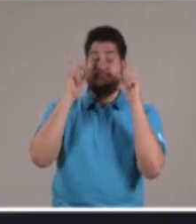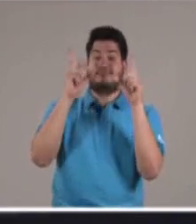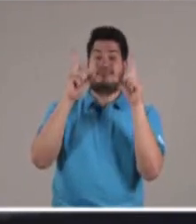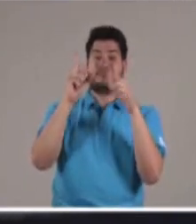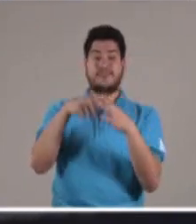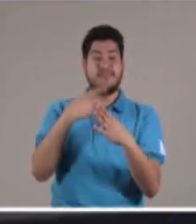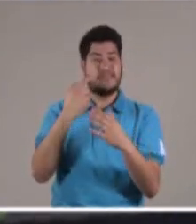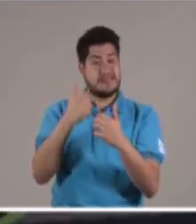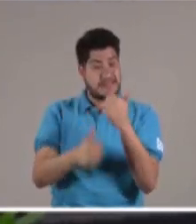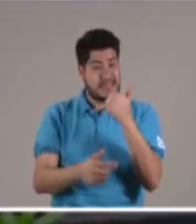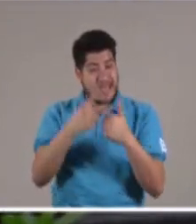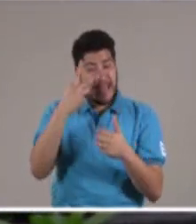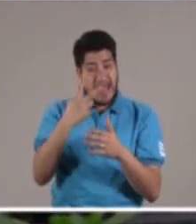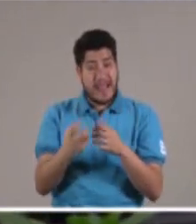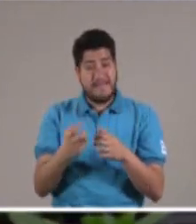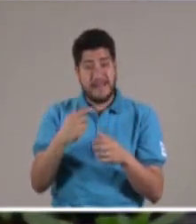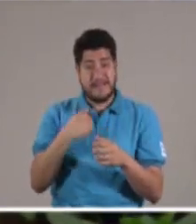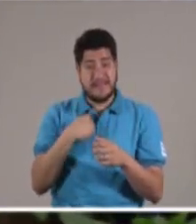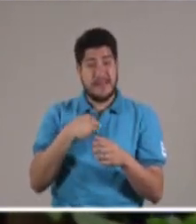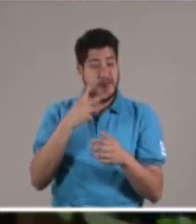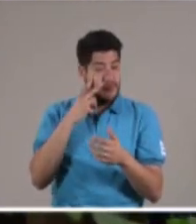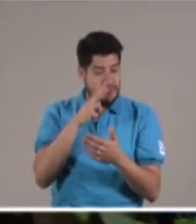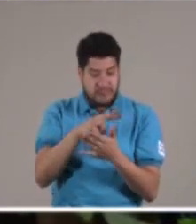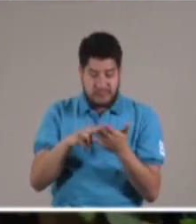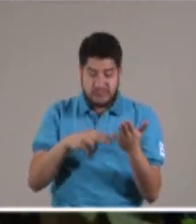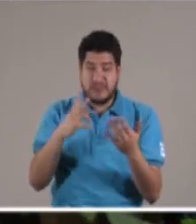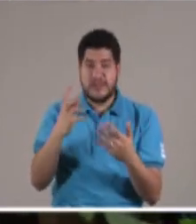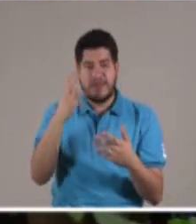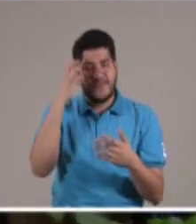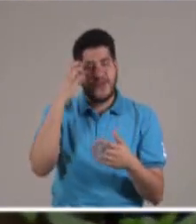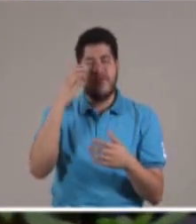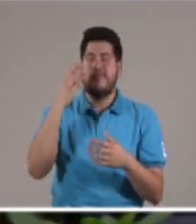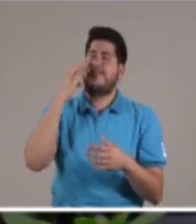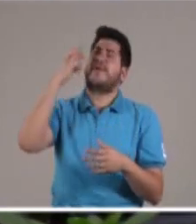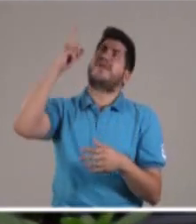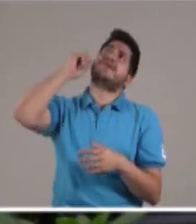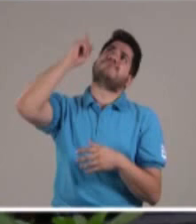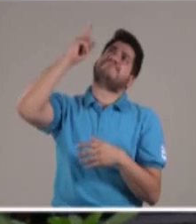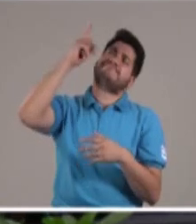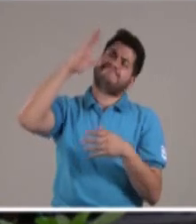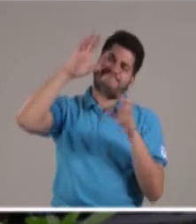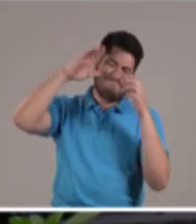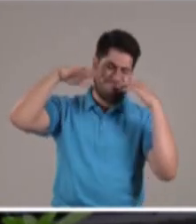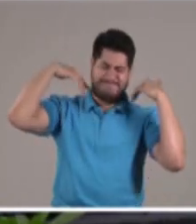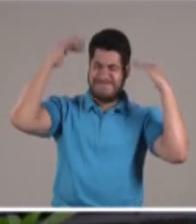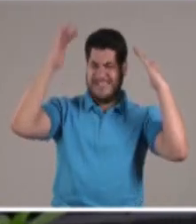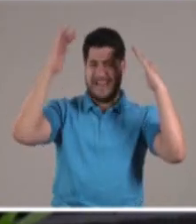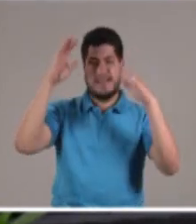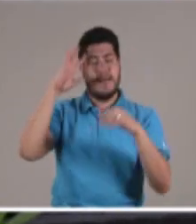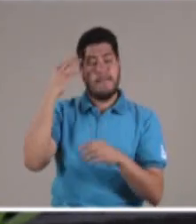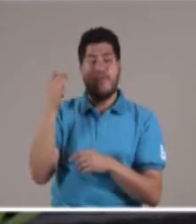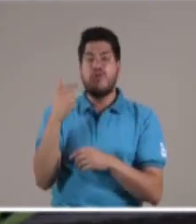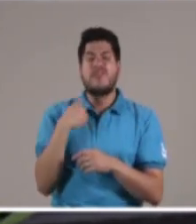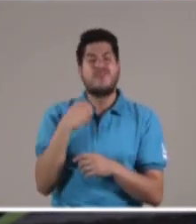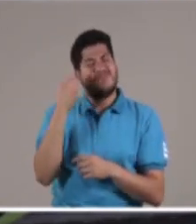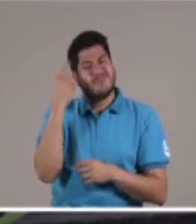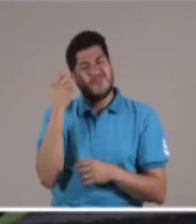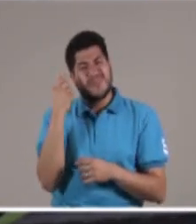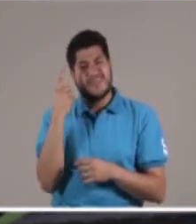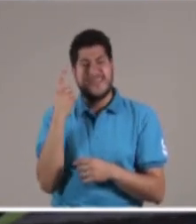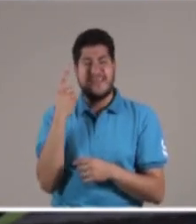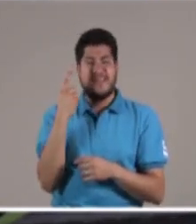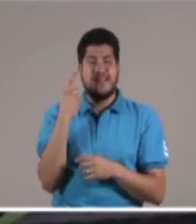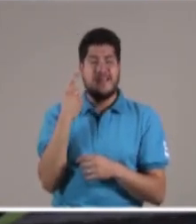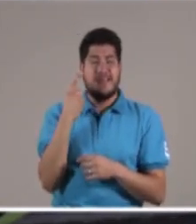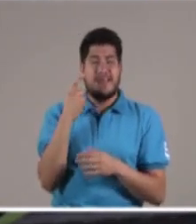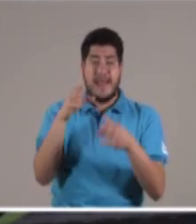y cada vez que lo vuelvo a leer digo Padre santo tú si quieres extraordinario porque en ese momento yo lo relacioné el el